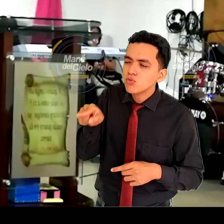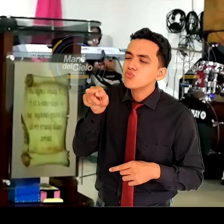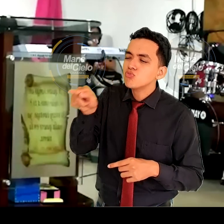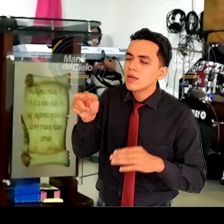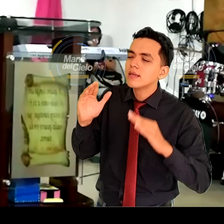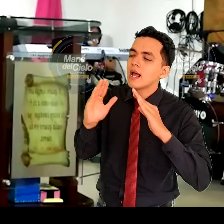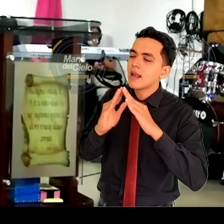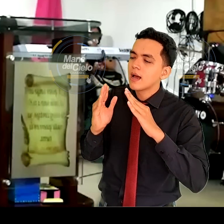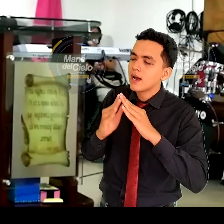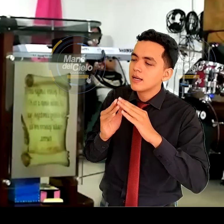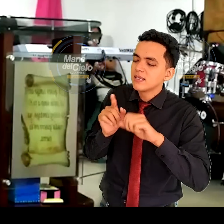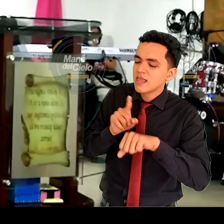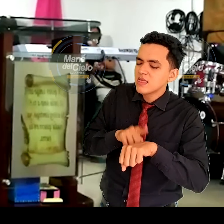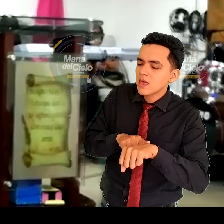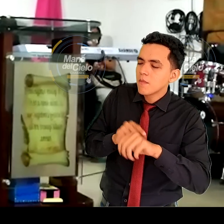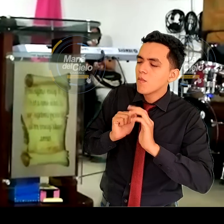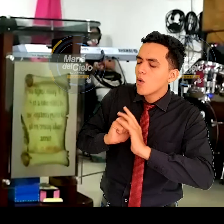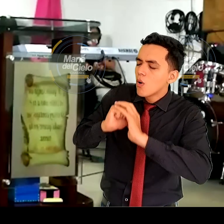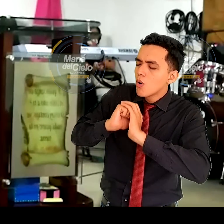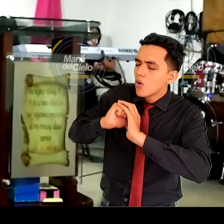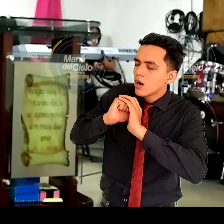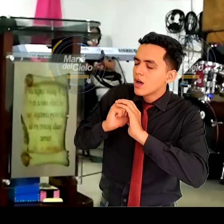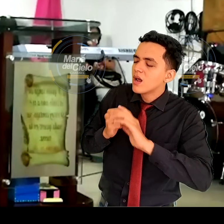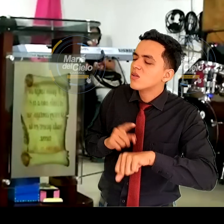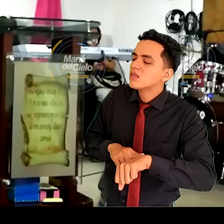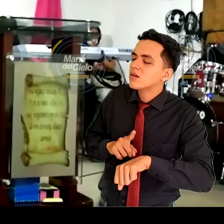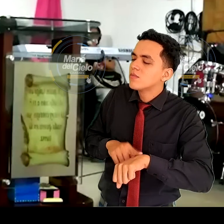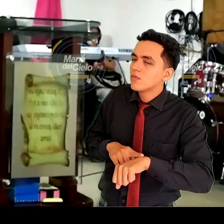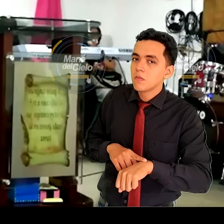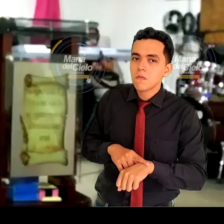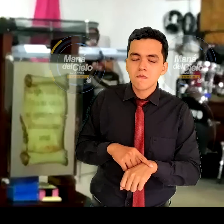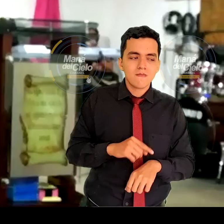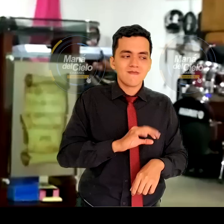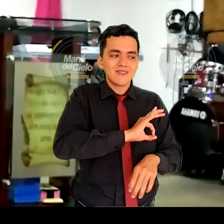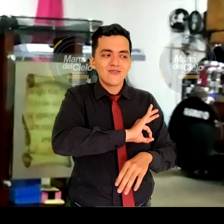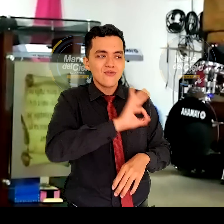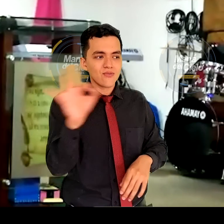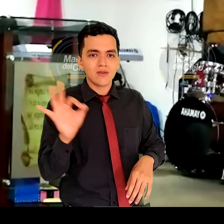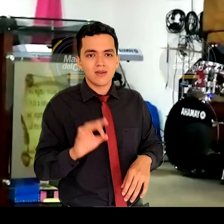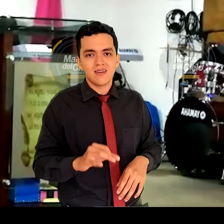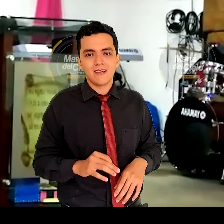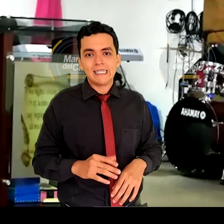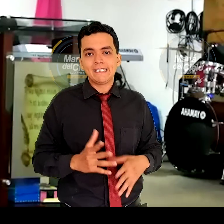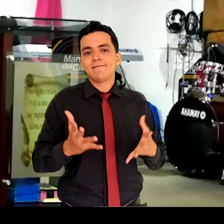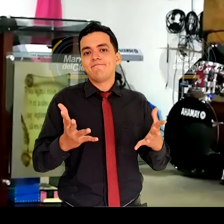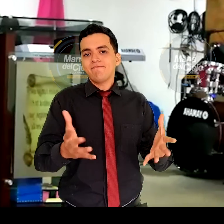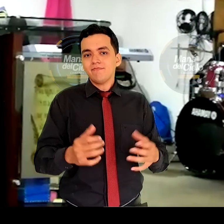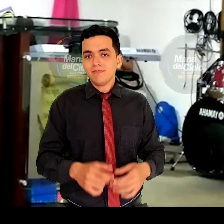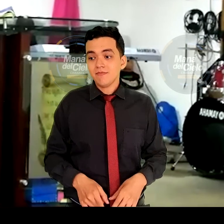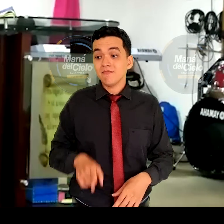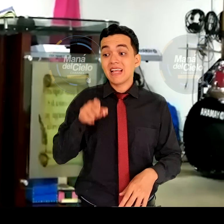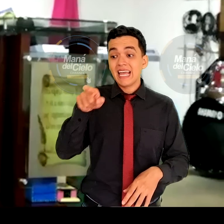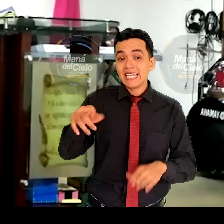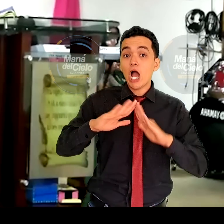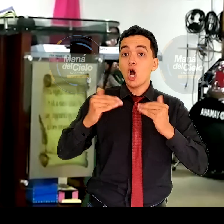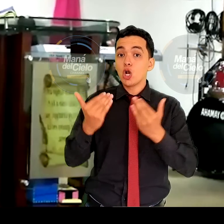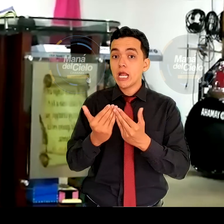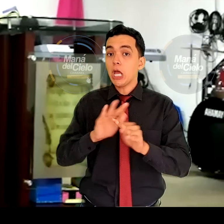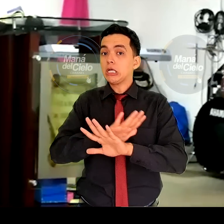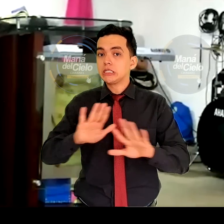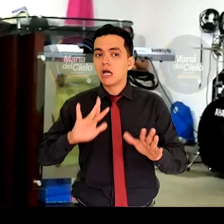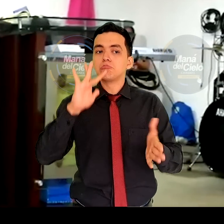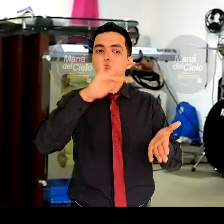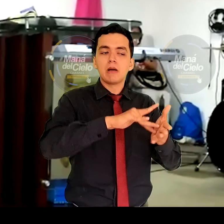para orar? Me dijo: hermana, nunca. Esa es la verdad. Ella llegaba a los ensayos, llegaba del colegio a ensayar, iba, venía.